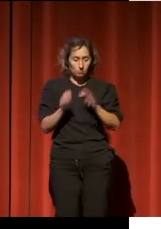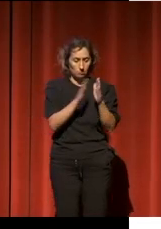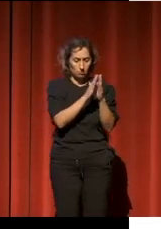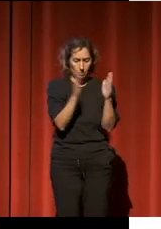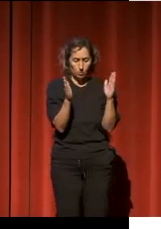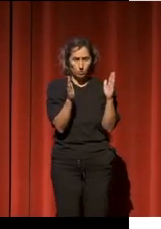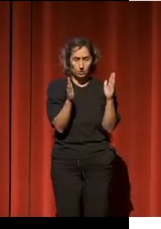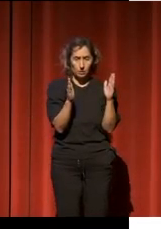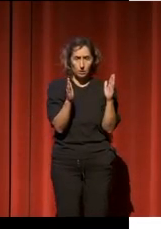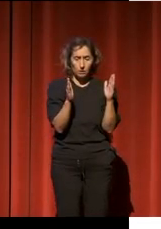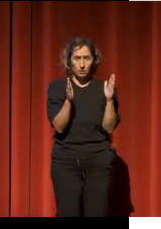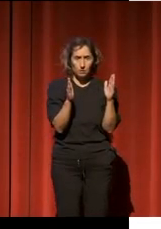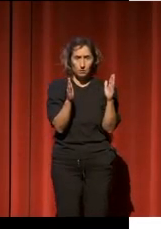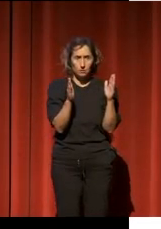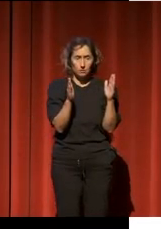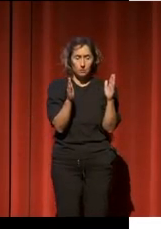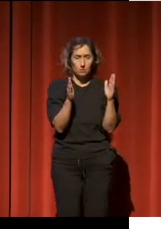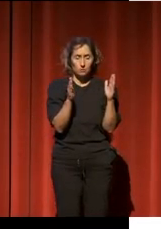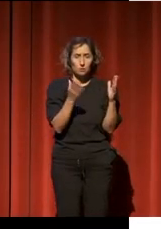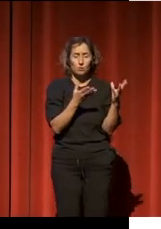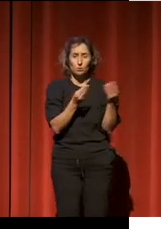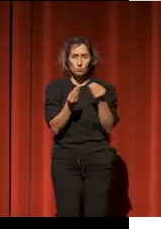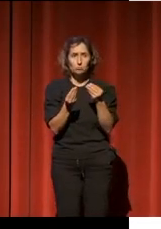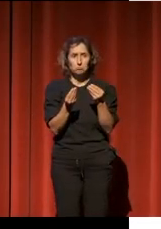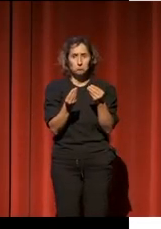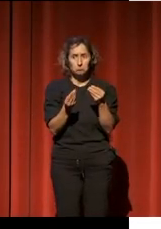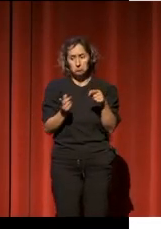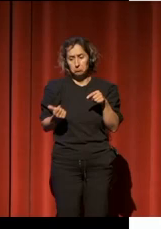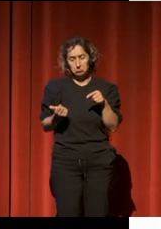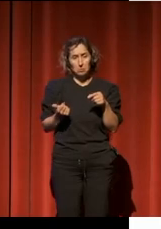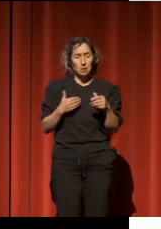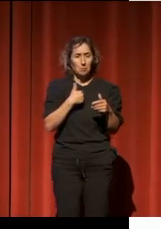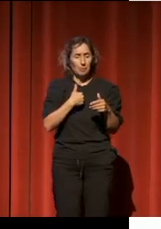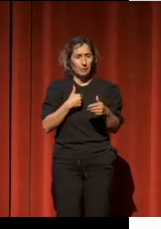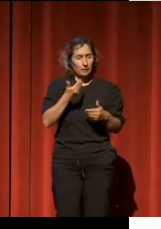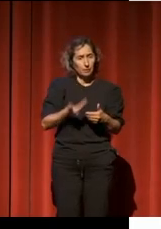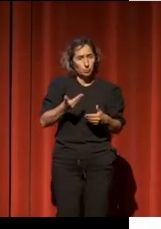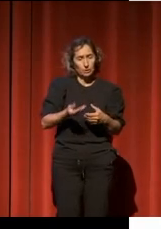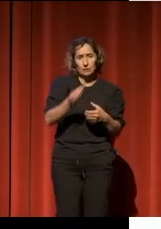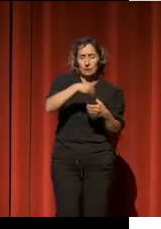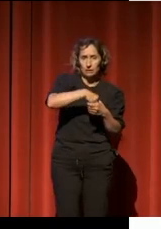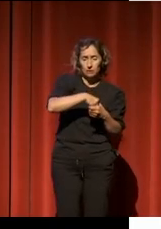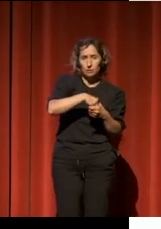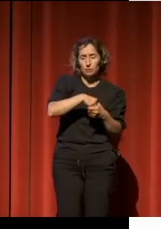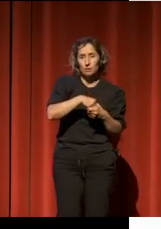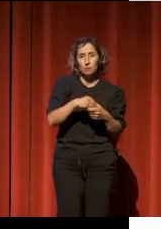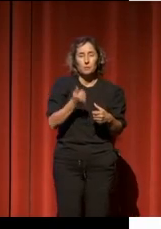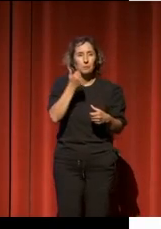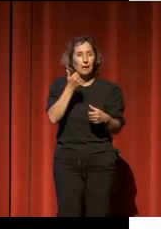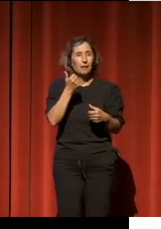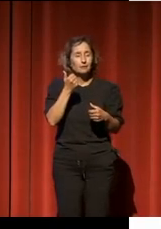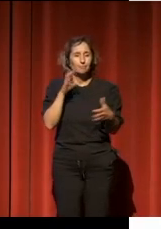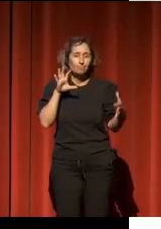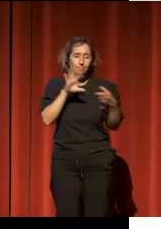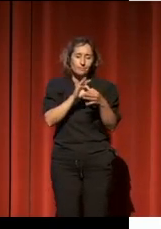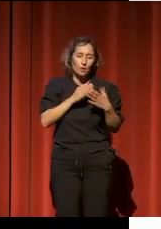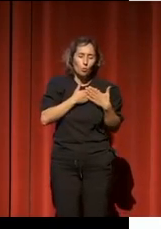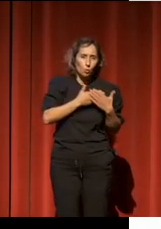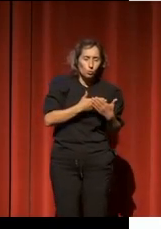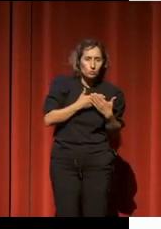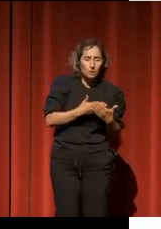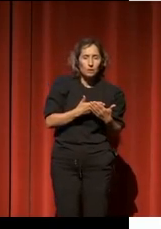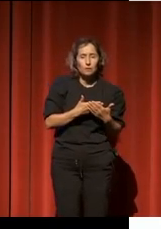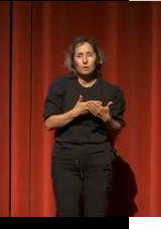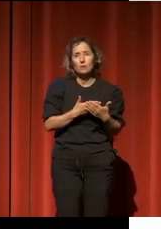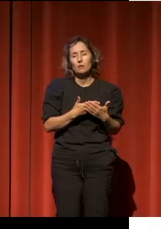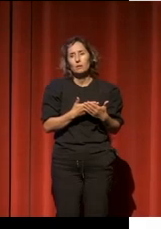bibliotecas cumple un rol importante pero quizá más vinculado a tareas de de voluntariado de ayuda